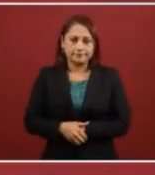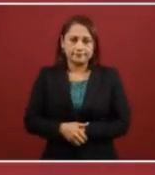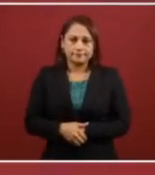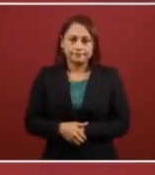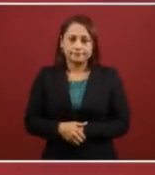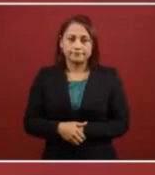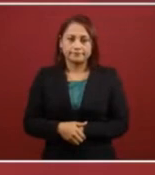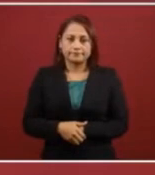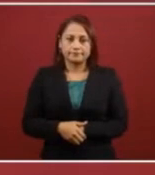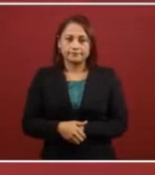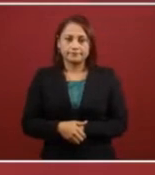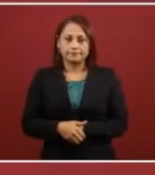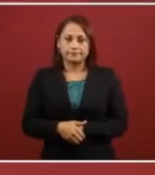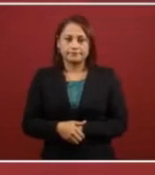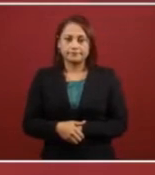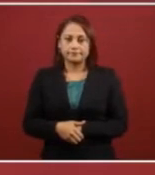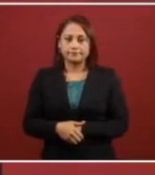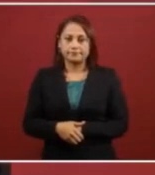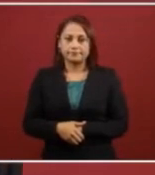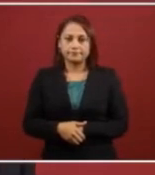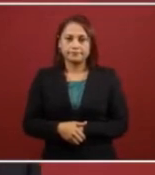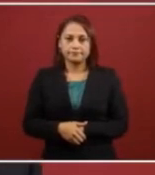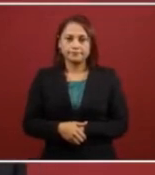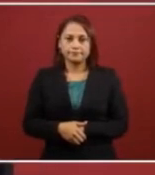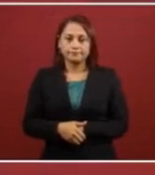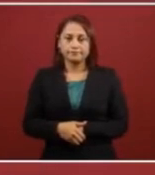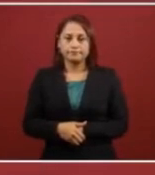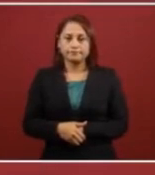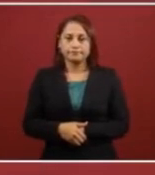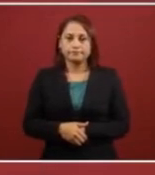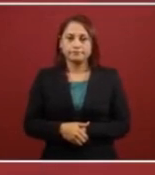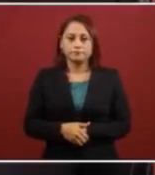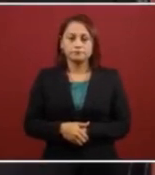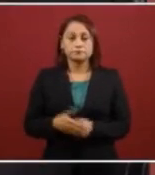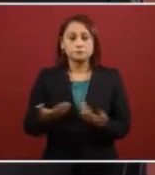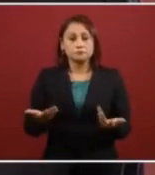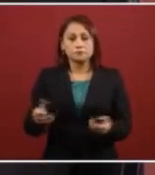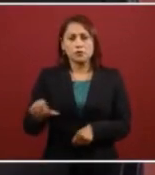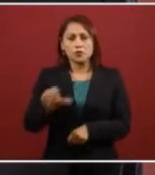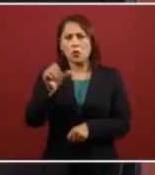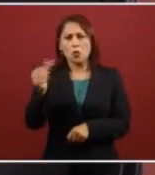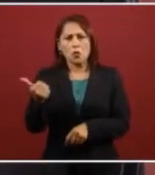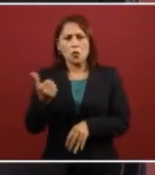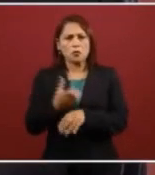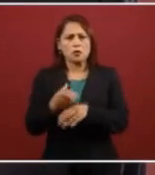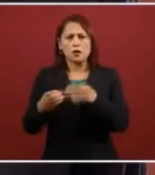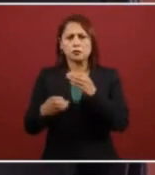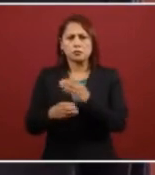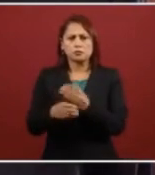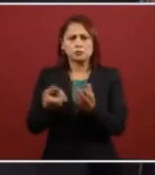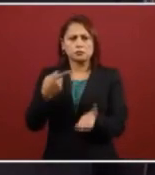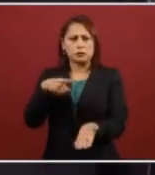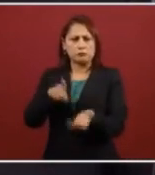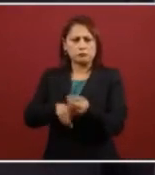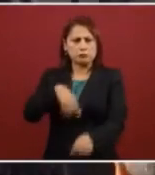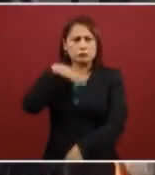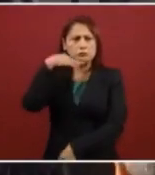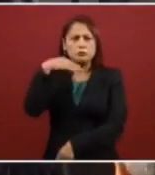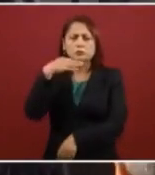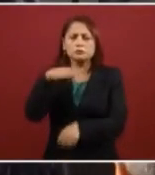and it won't happen anymore. ¿Qué otra cosa podría what other thing could he ser motivo de could corrupción be the motive for